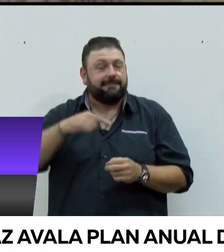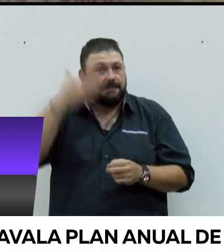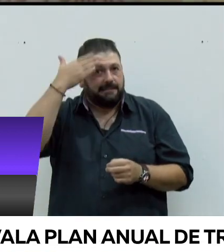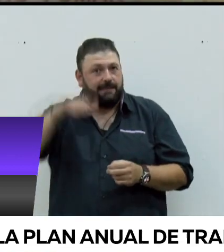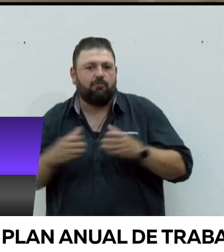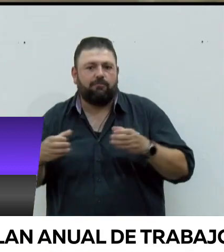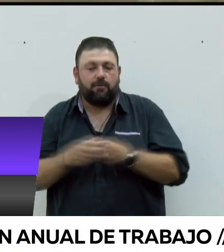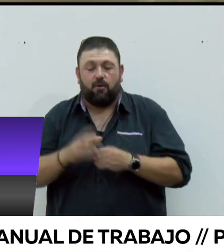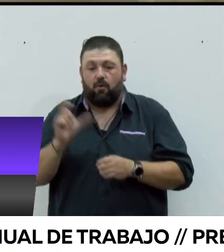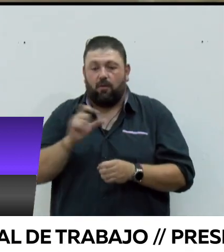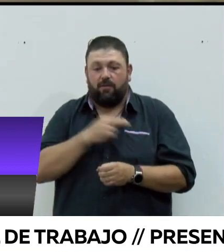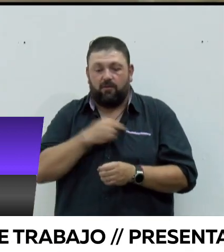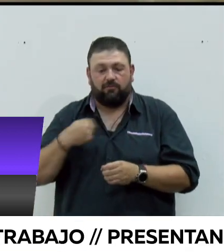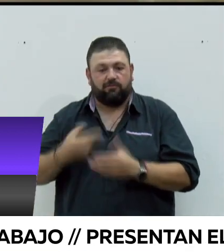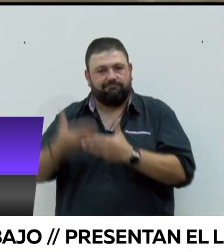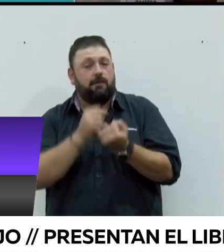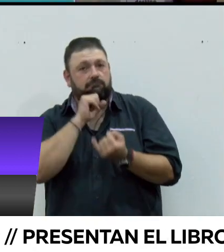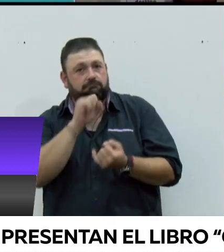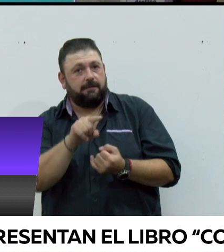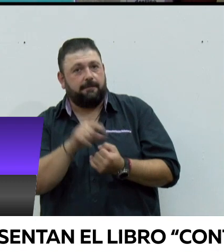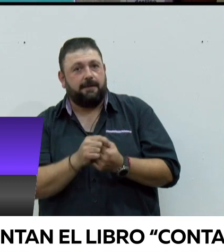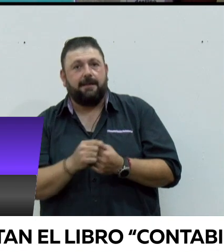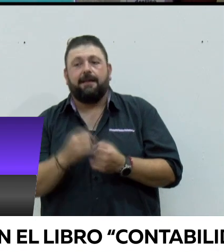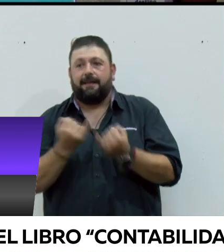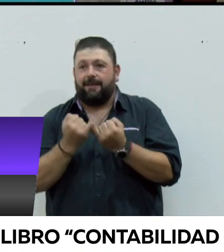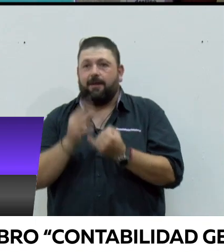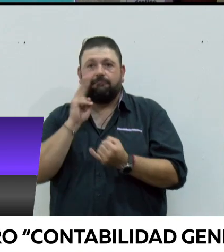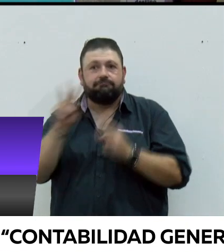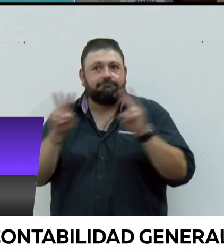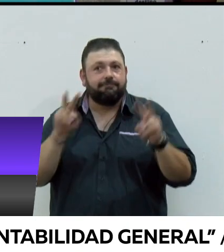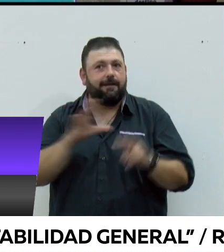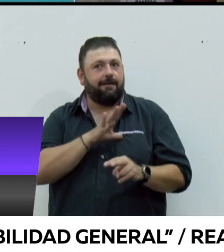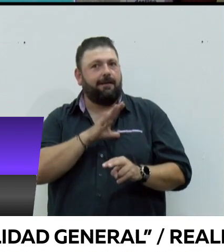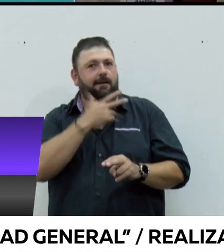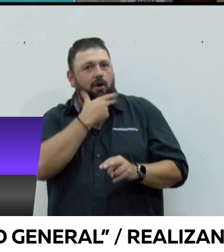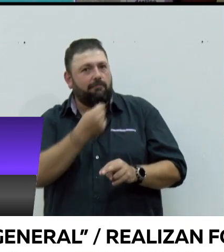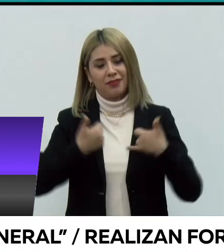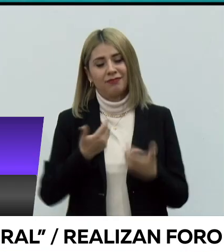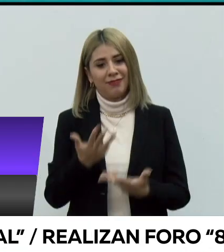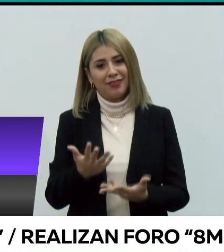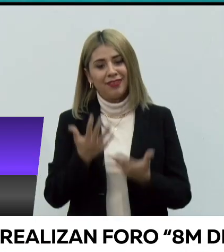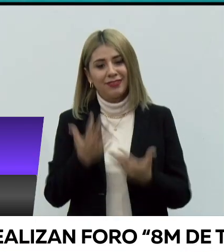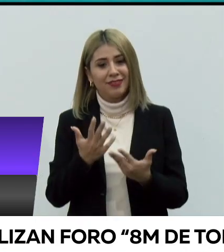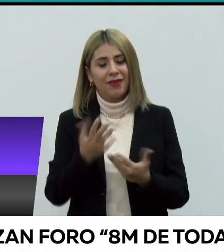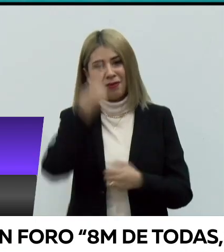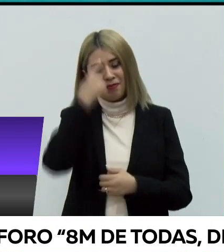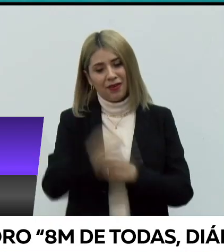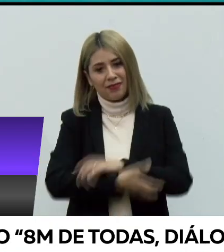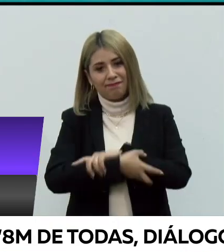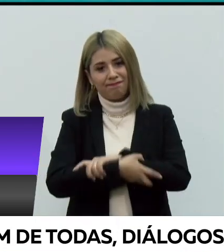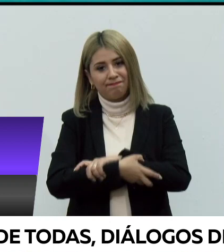Hortensia Noroña y Dolores López. Además estuvieron presentes las panelistas invitadas Kermia Chavarín,